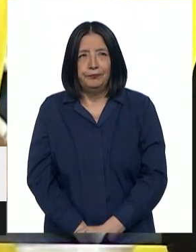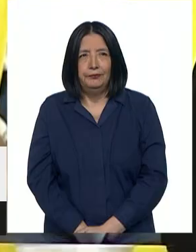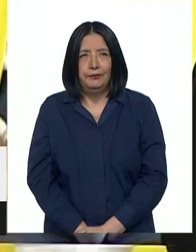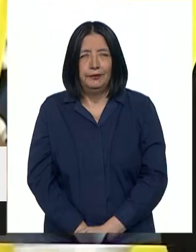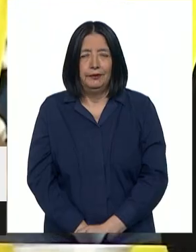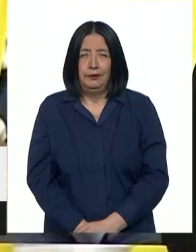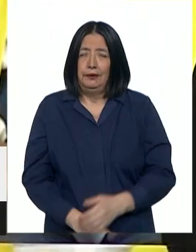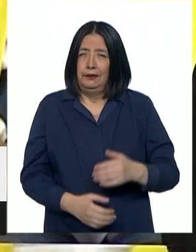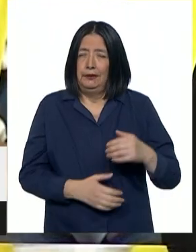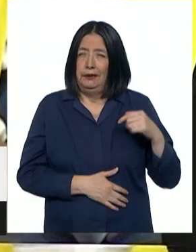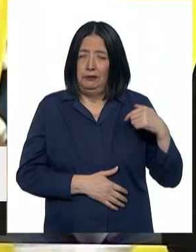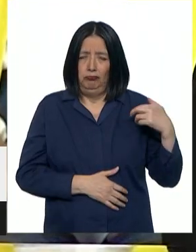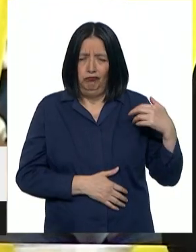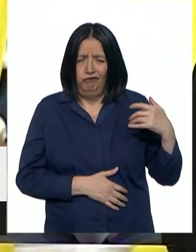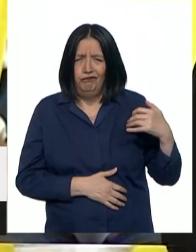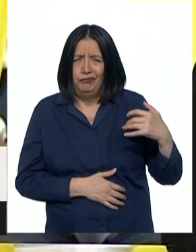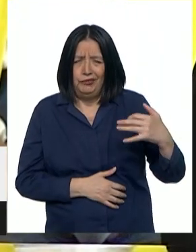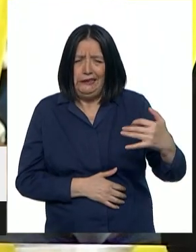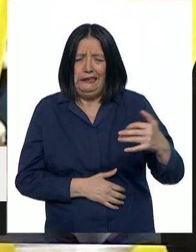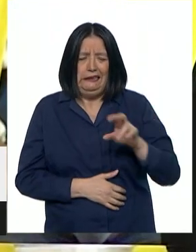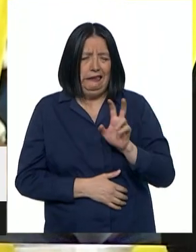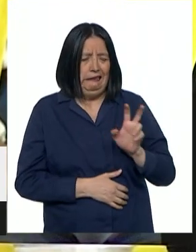En el curso de ese escenario,